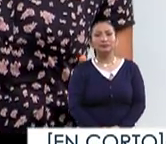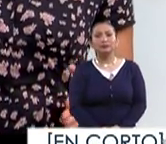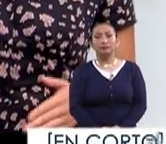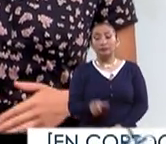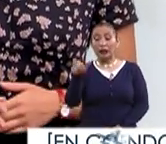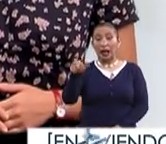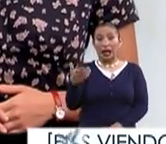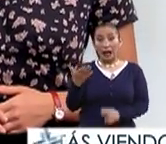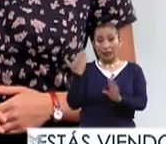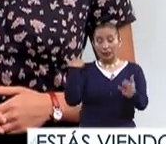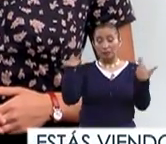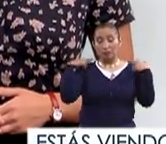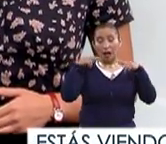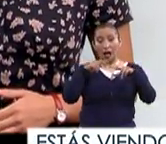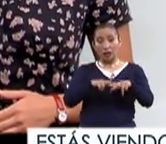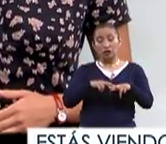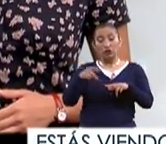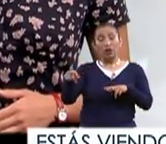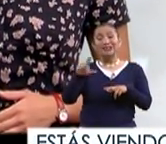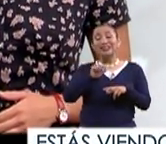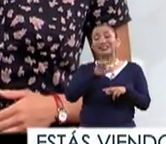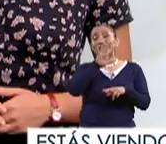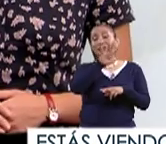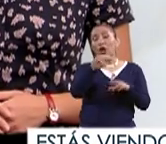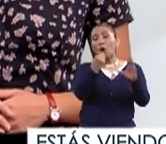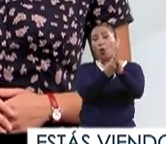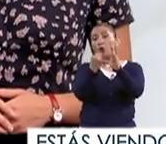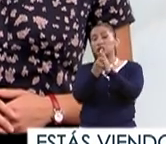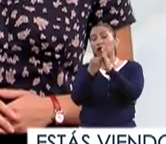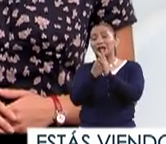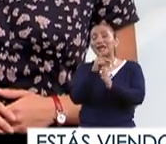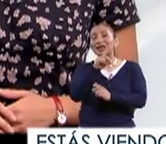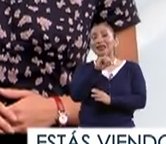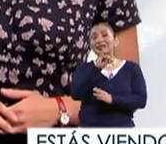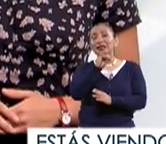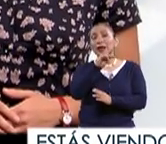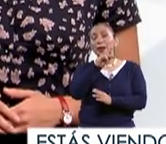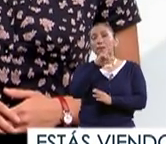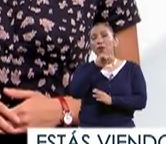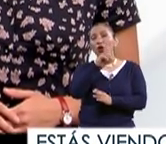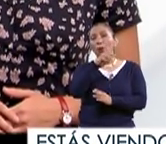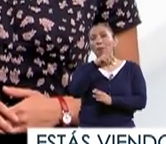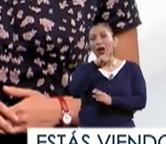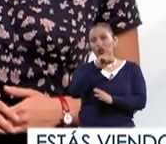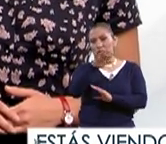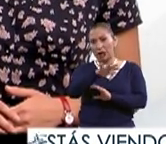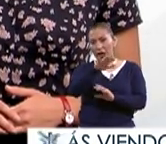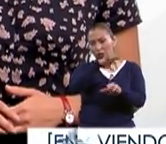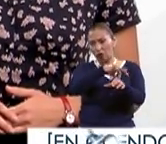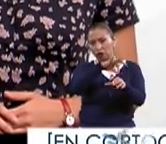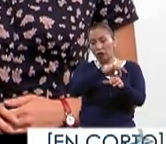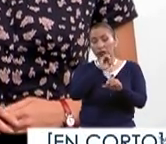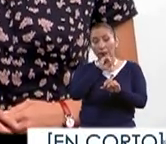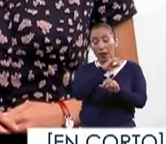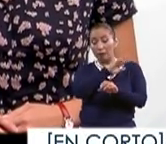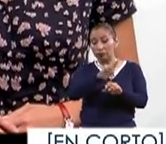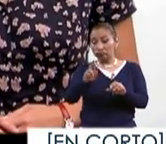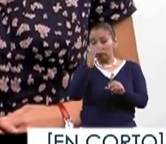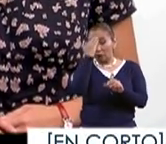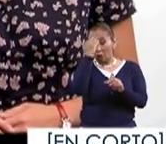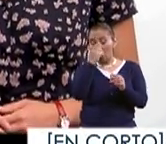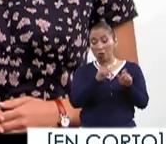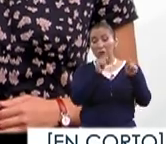Ha sido profesor tutelar de más de 75 cursos y diplomados en el área médica y obtenido reconocimientos por